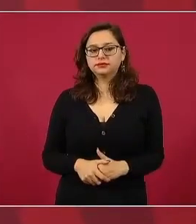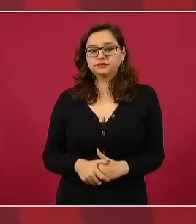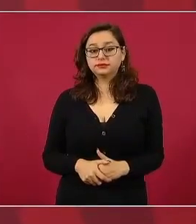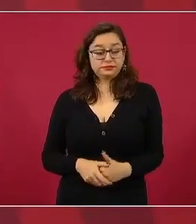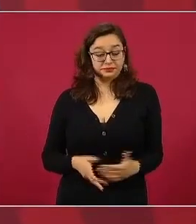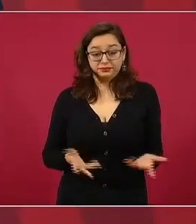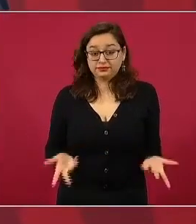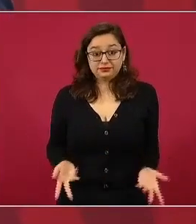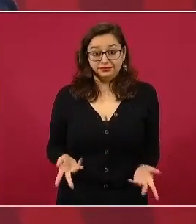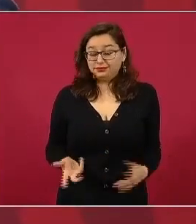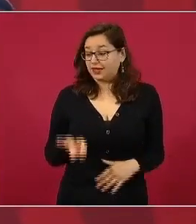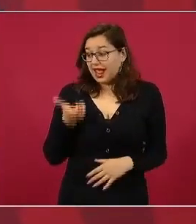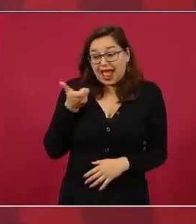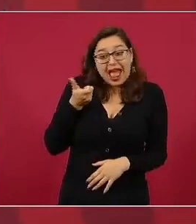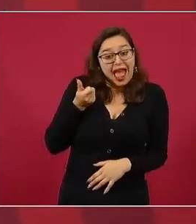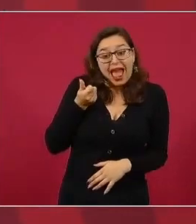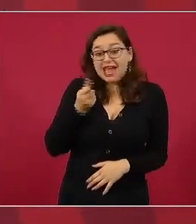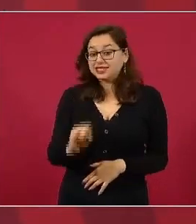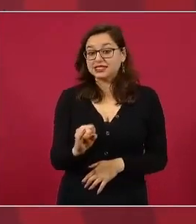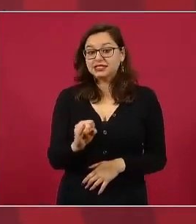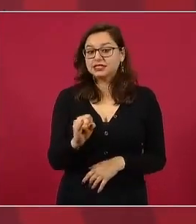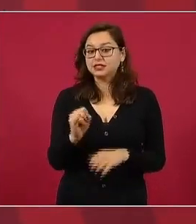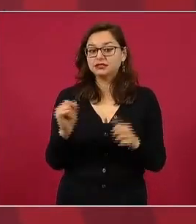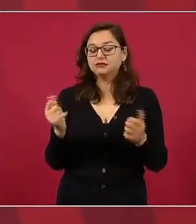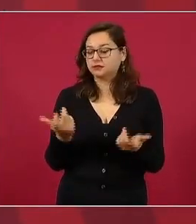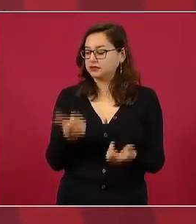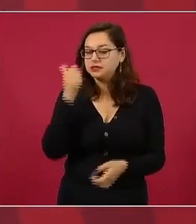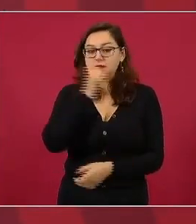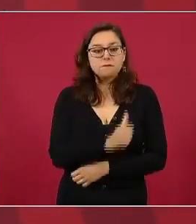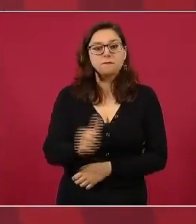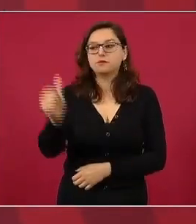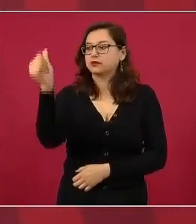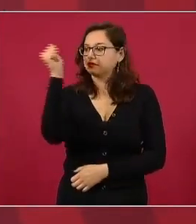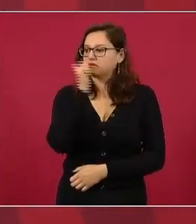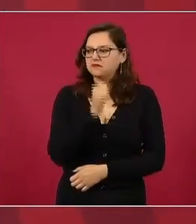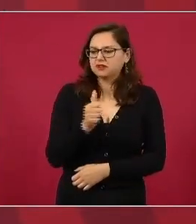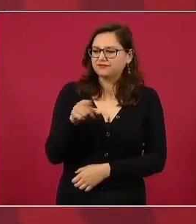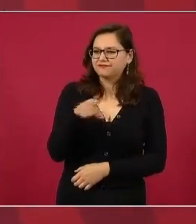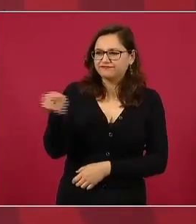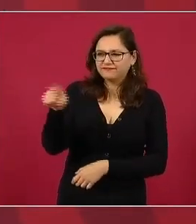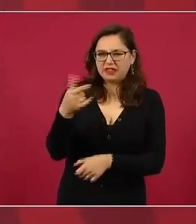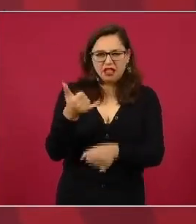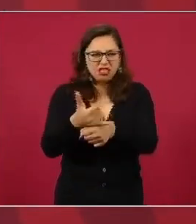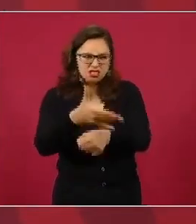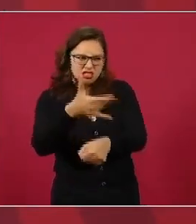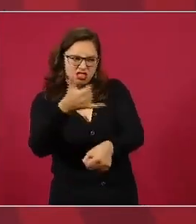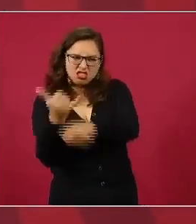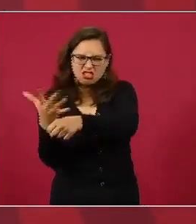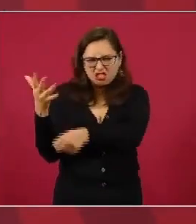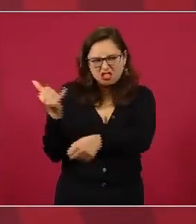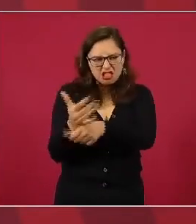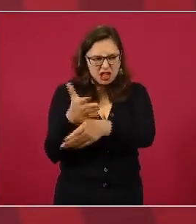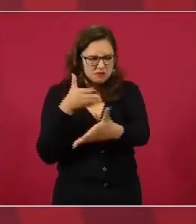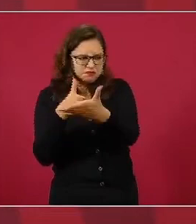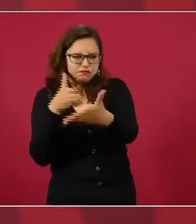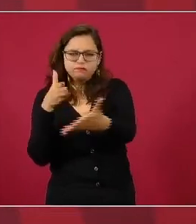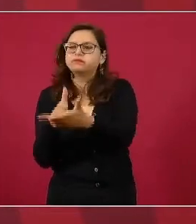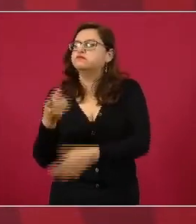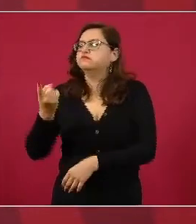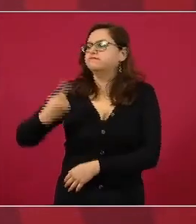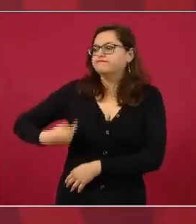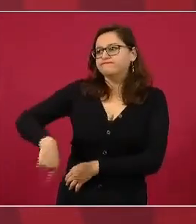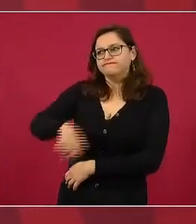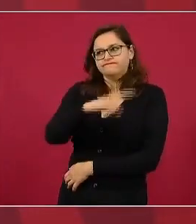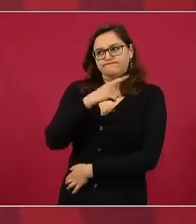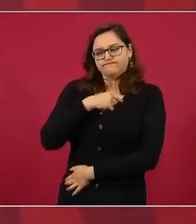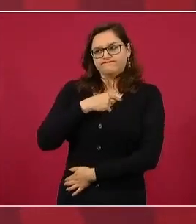Así hemos enfrentado todos los obstáculos, siempre. Nunca ha sido fácil.